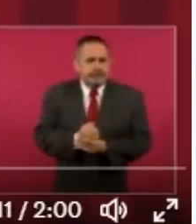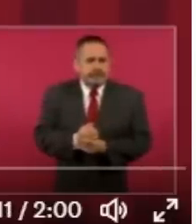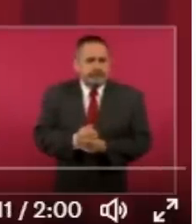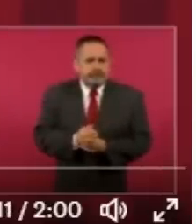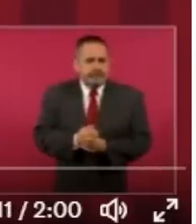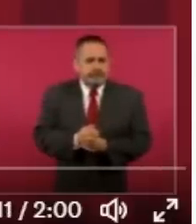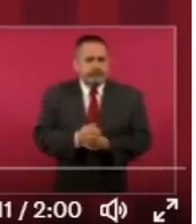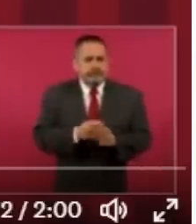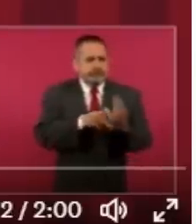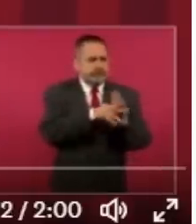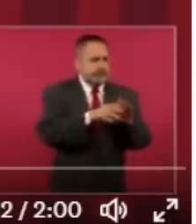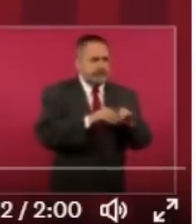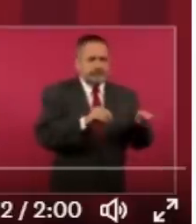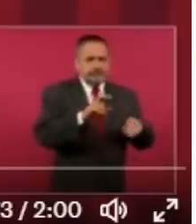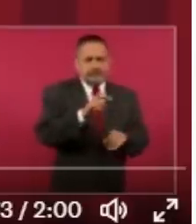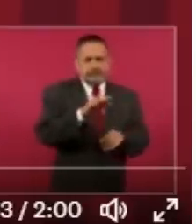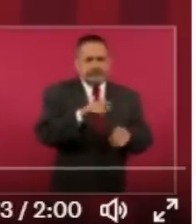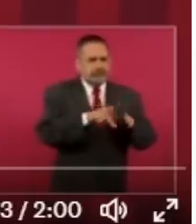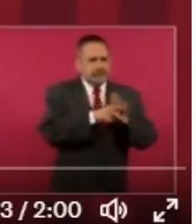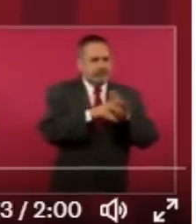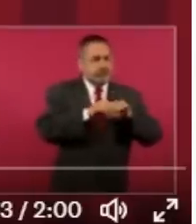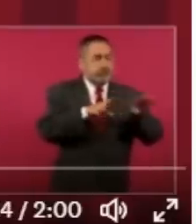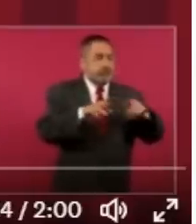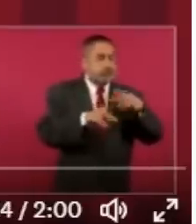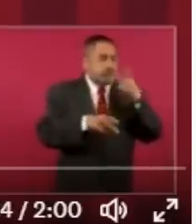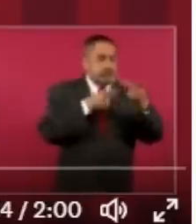las ocho columnas del reforma